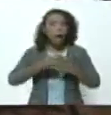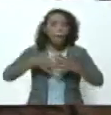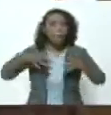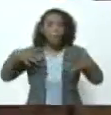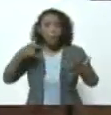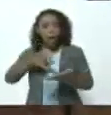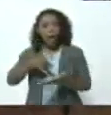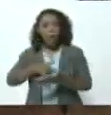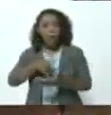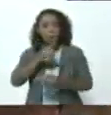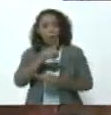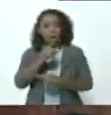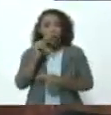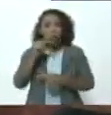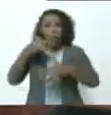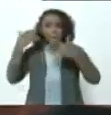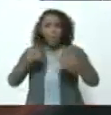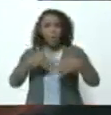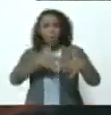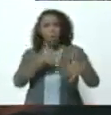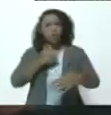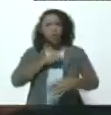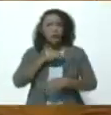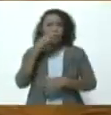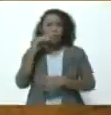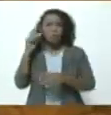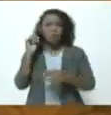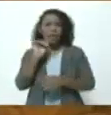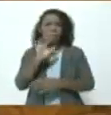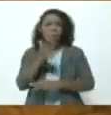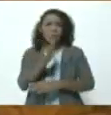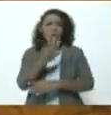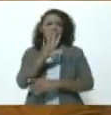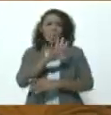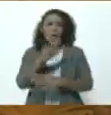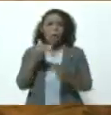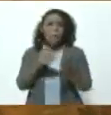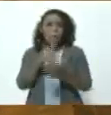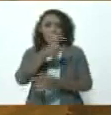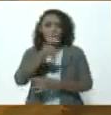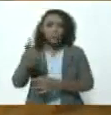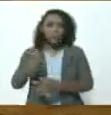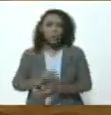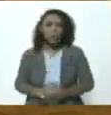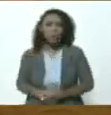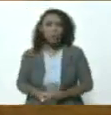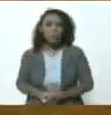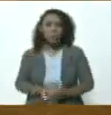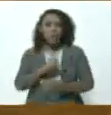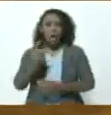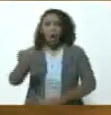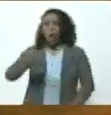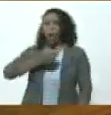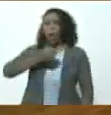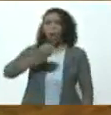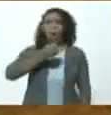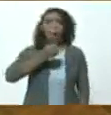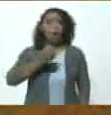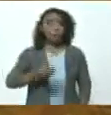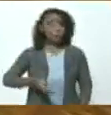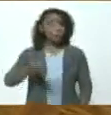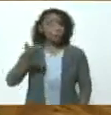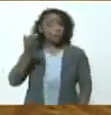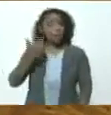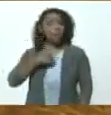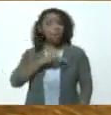ha reunido en Taguanes a su ejército, estamos hablando de más o menos 5.000 personas, y da un discurso que fue célebre.